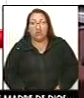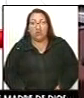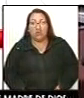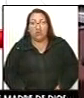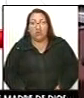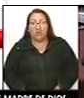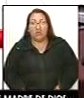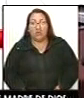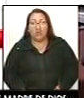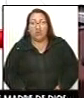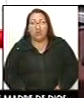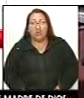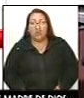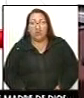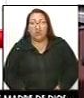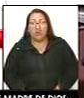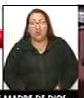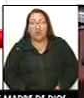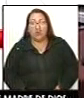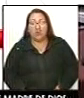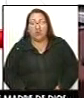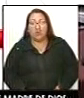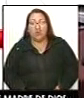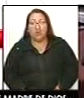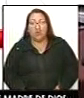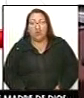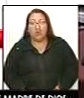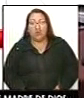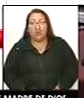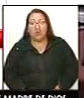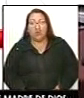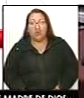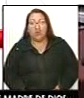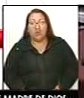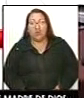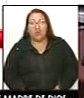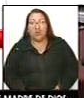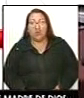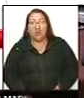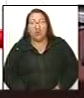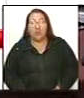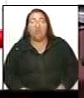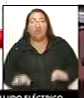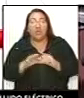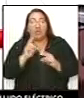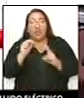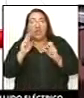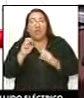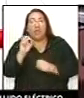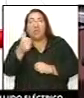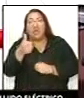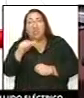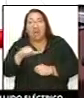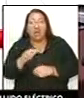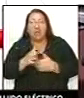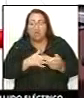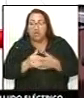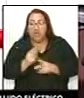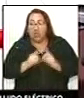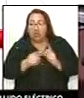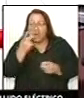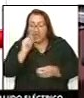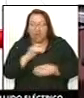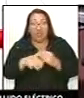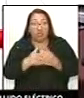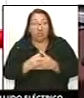y creo que la discusión ha tenido más que ver con el fondo del asunto, que si está bien o no que los